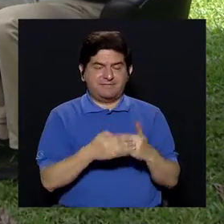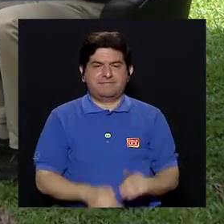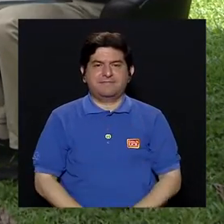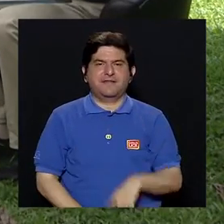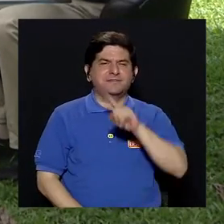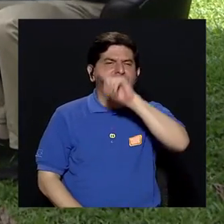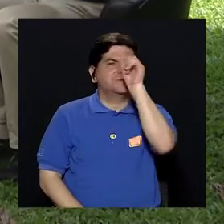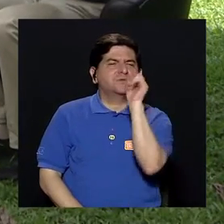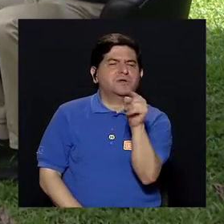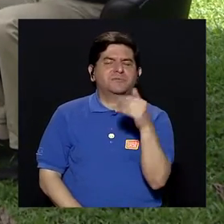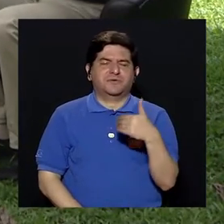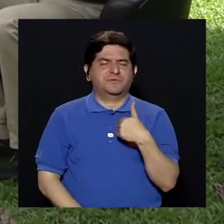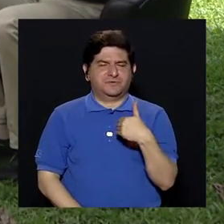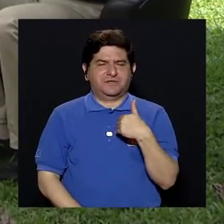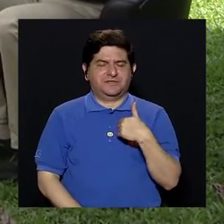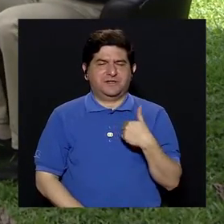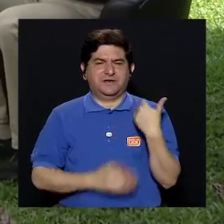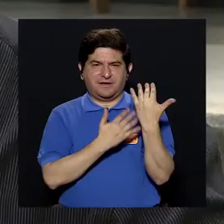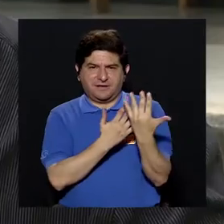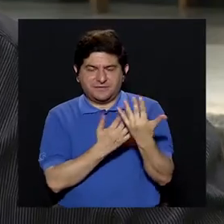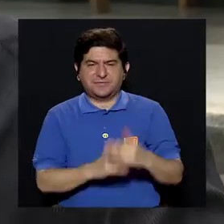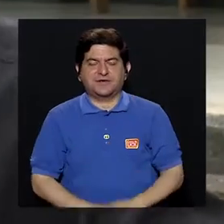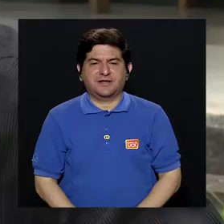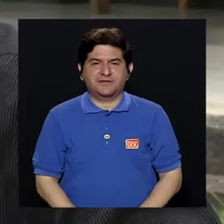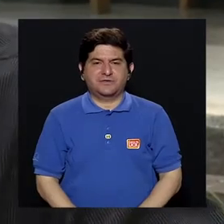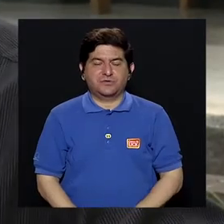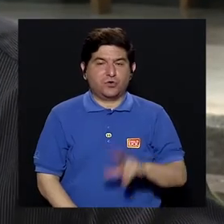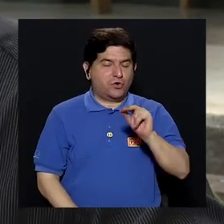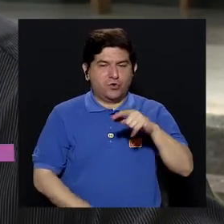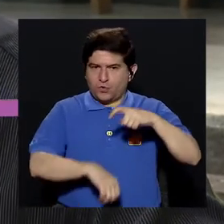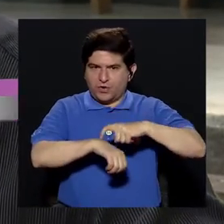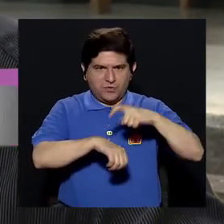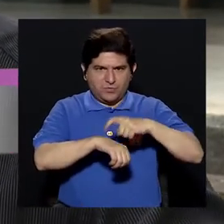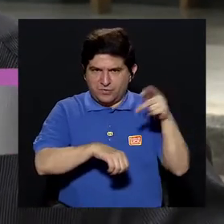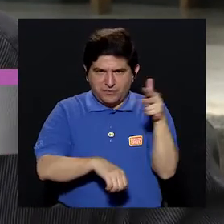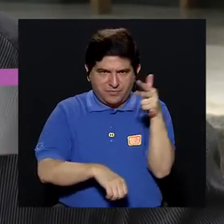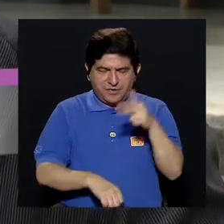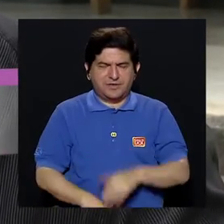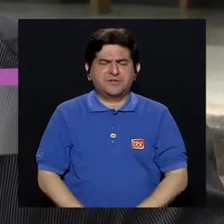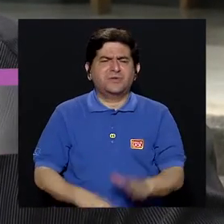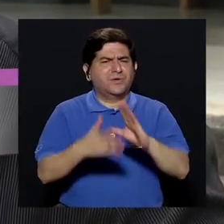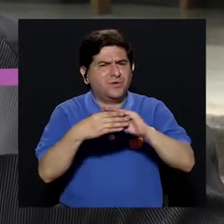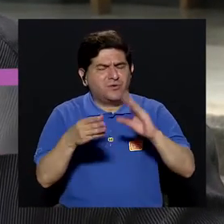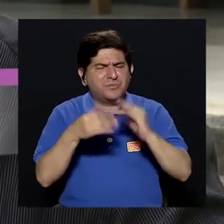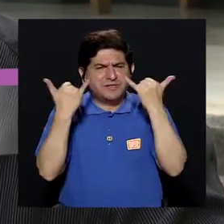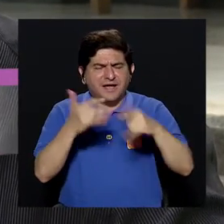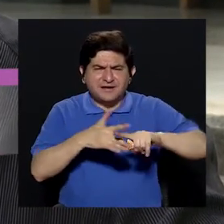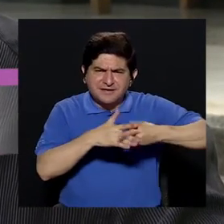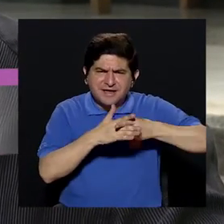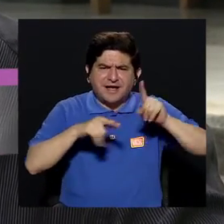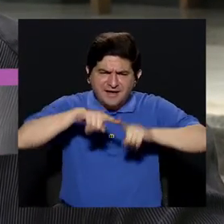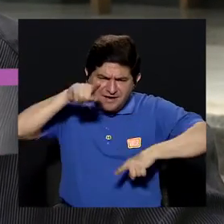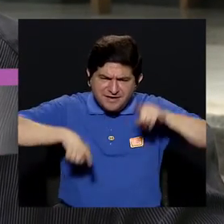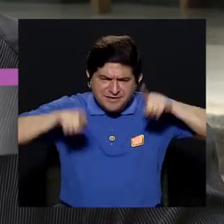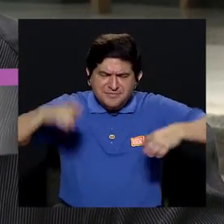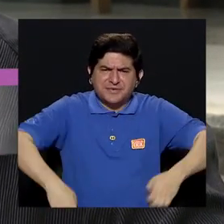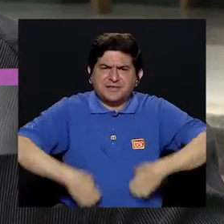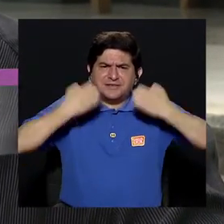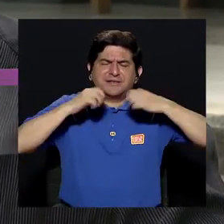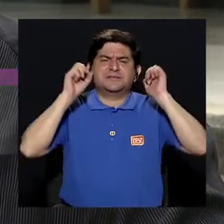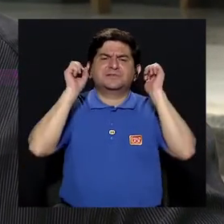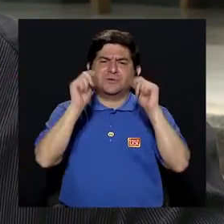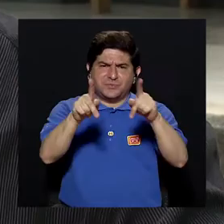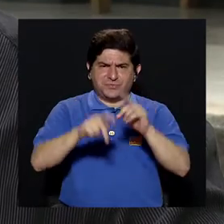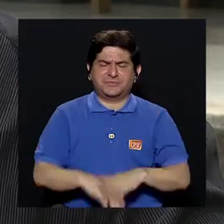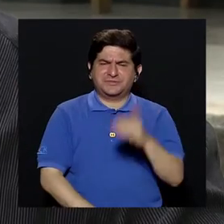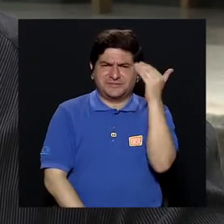nos quedó una preguntita ahí en el tintero, y es que extra cámara. Doctor Agüero, ustedes nos comentaban que existen ya herramientas estadísticas que